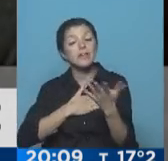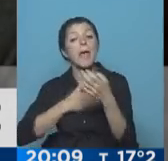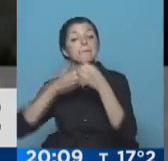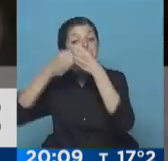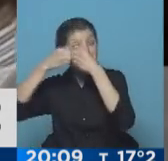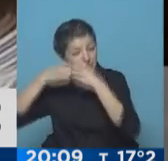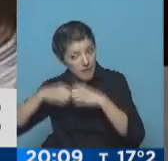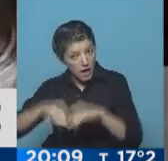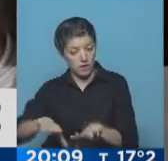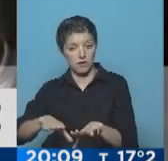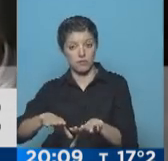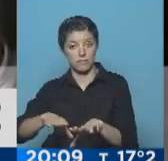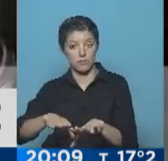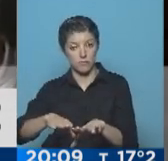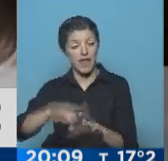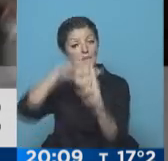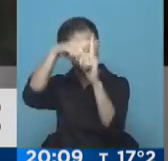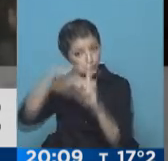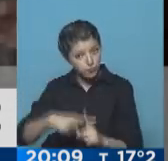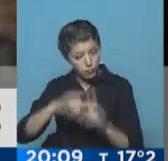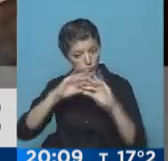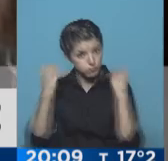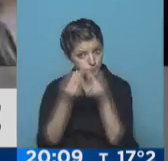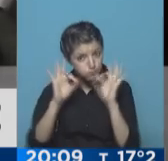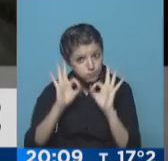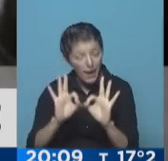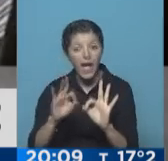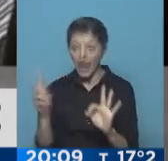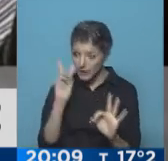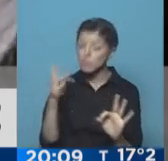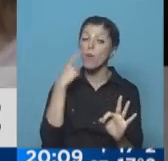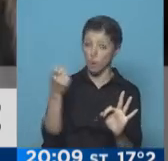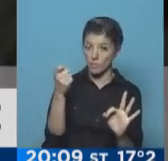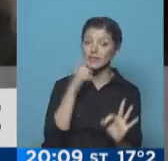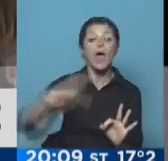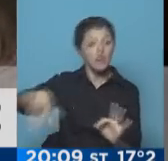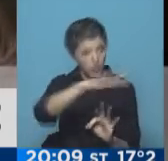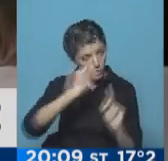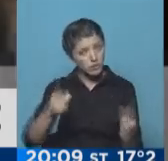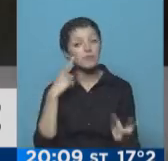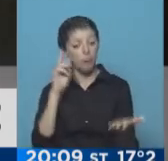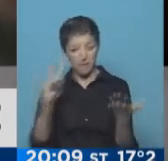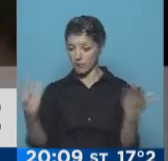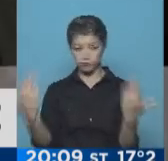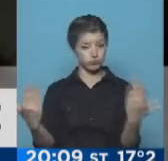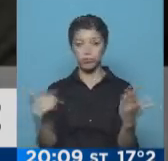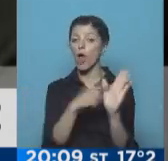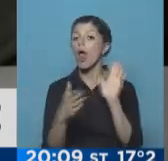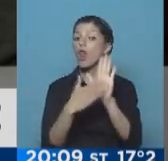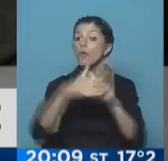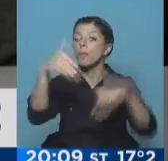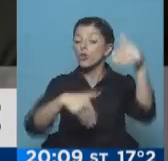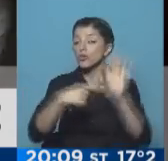cuando empecemos el escrutinio definitivo, ahí veremos, y verá la ciudadanía también, verá los votos, porque los votos